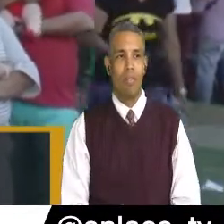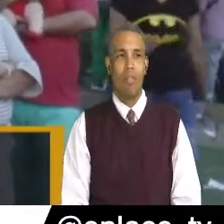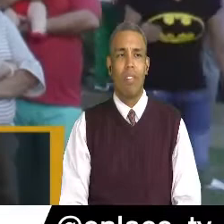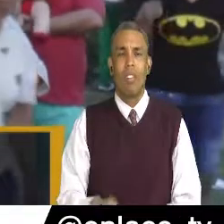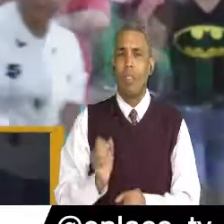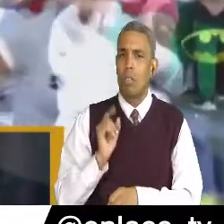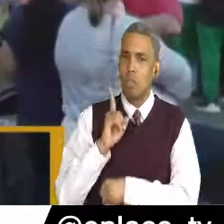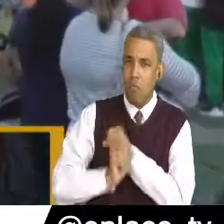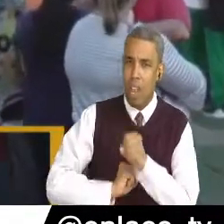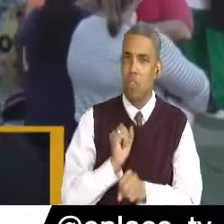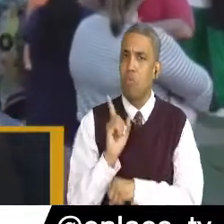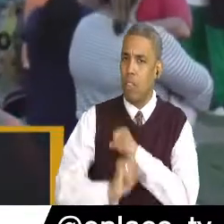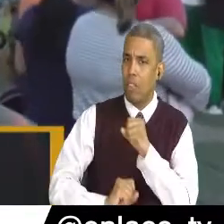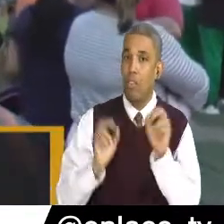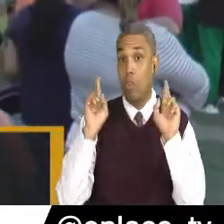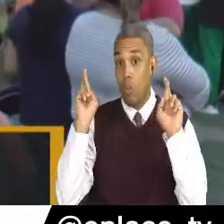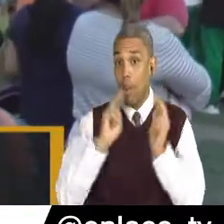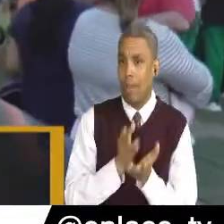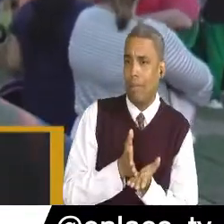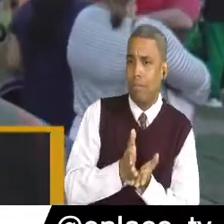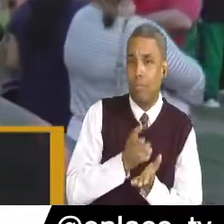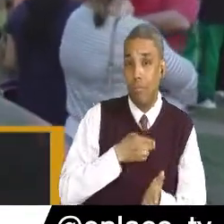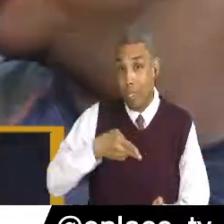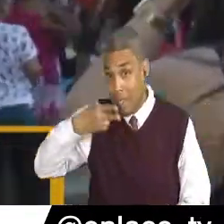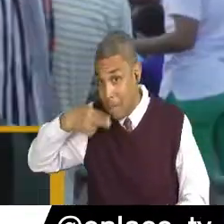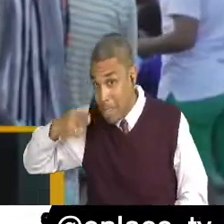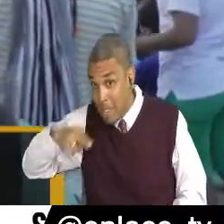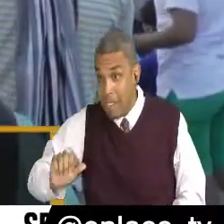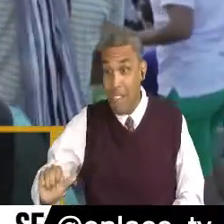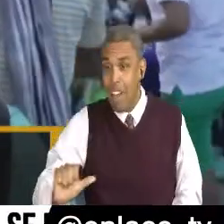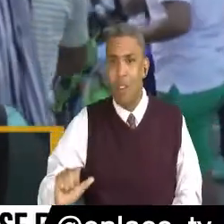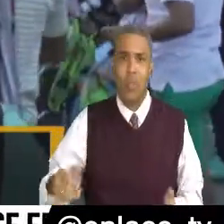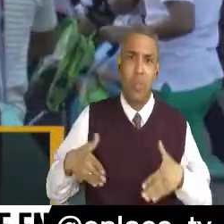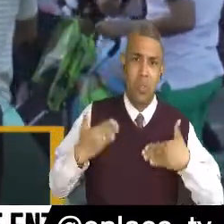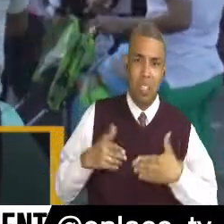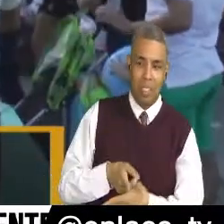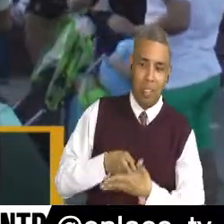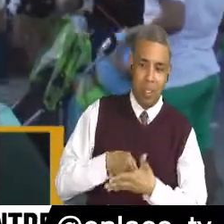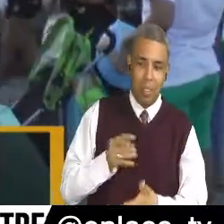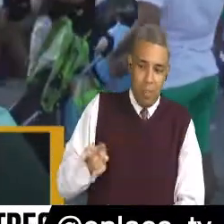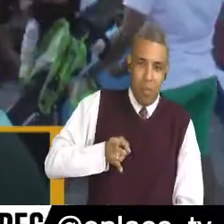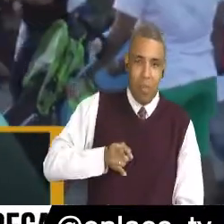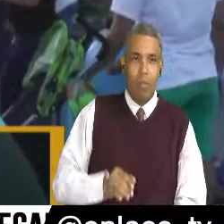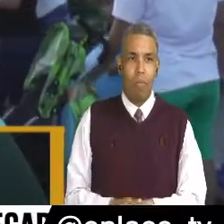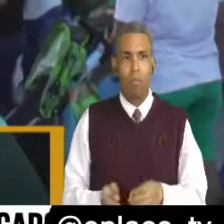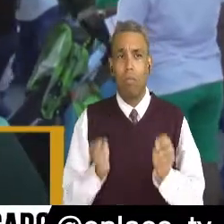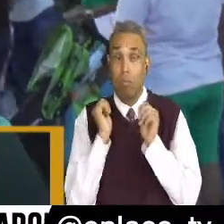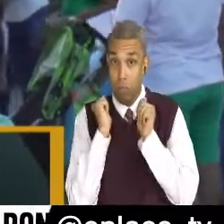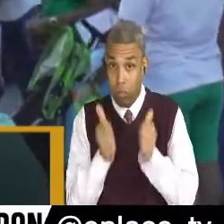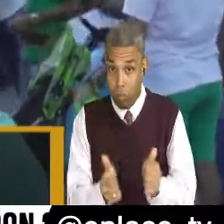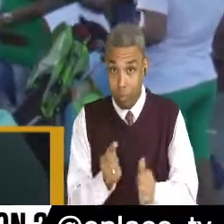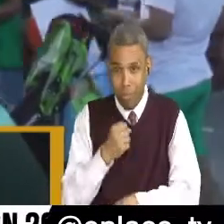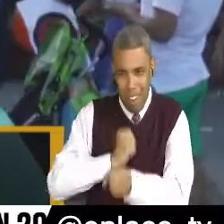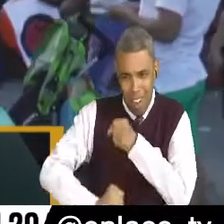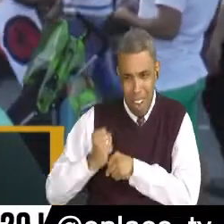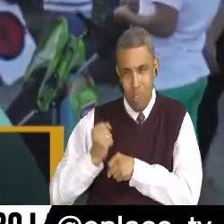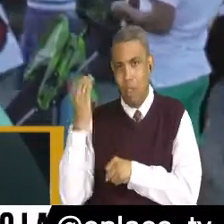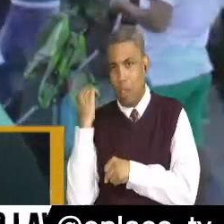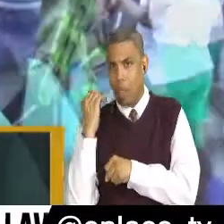sigue realizando el alcalde. La alegría de mis hijas, ver a mis hijas alegres. Excelente, excelente, excelente. La actividad de hoy es igual a la del año pasado,